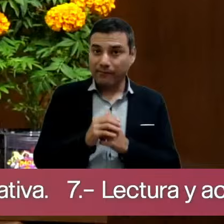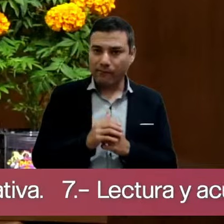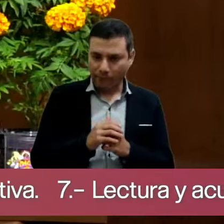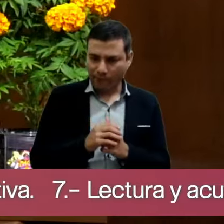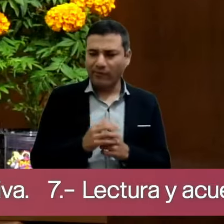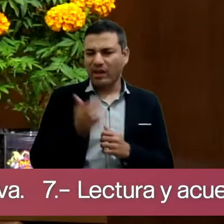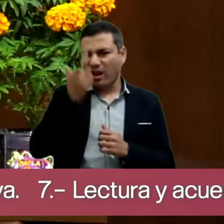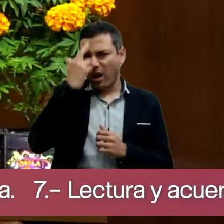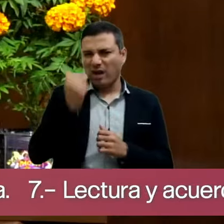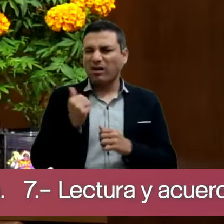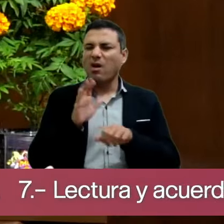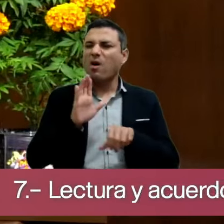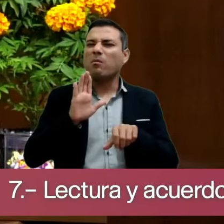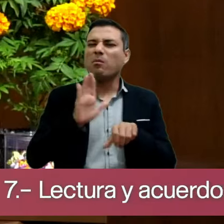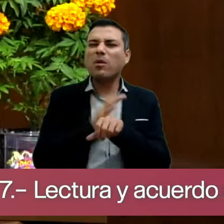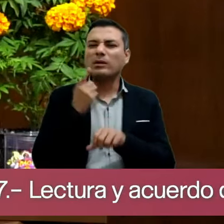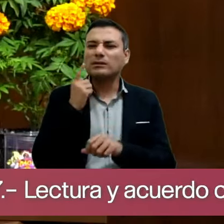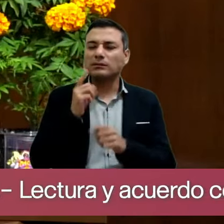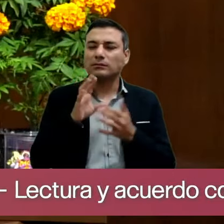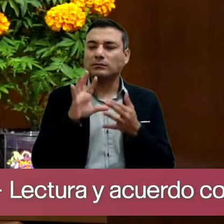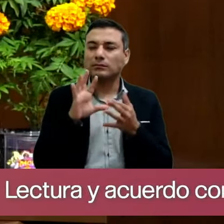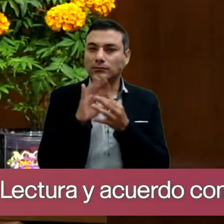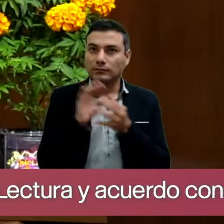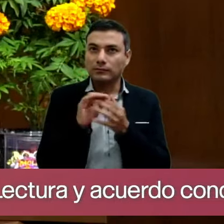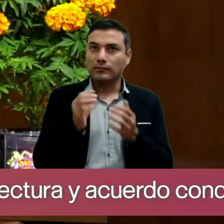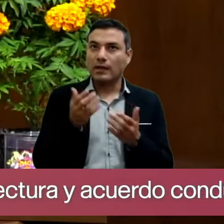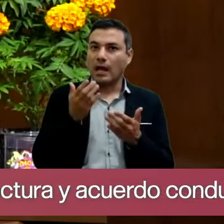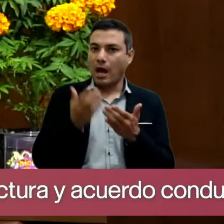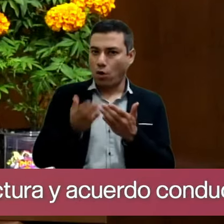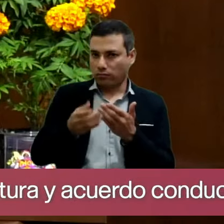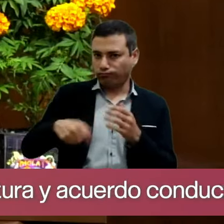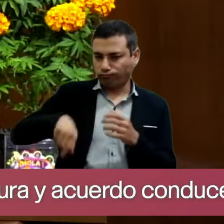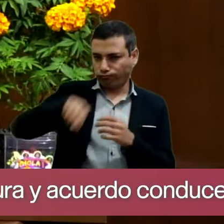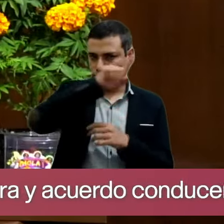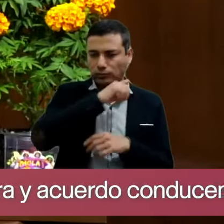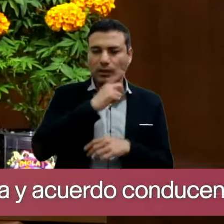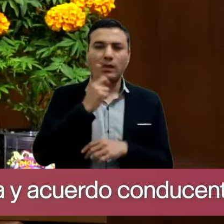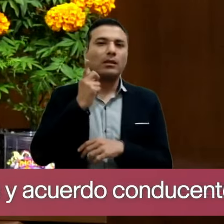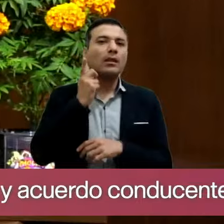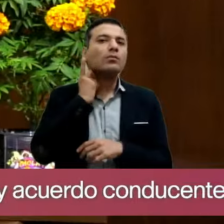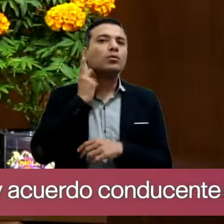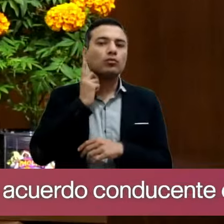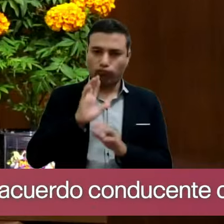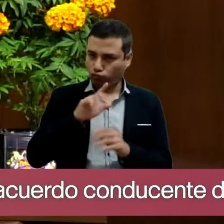y motivado, someto a consideración de esta legislatura